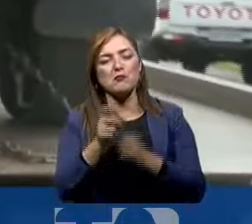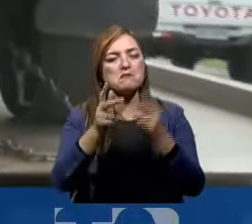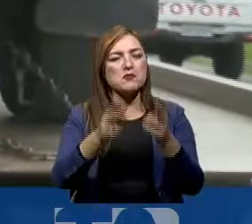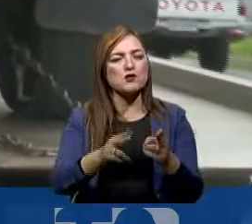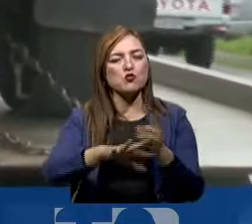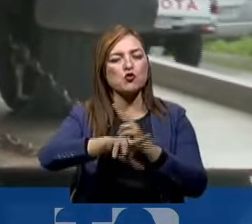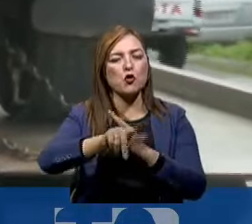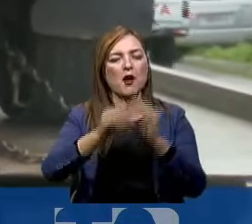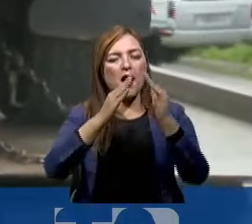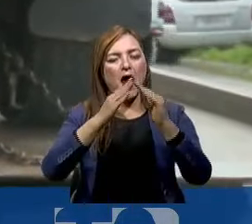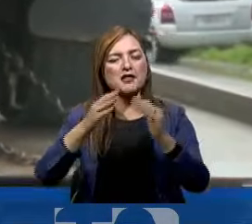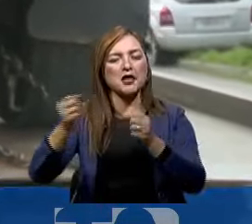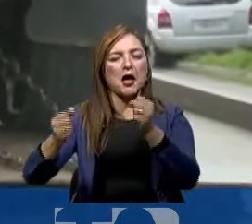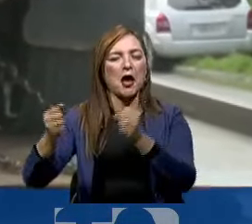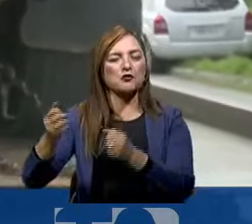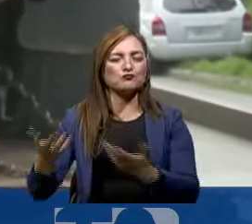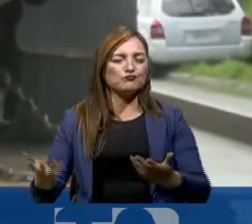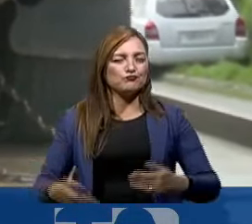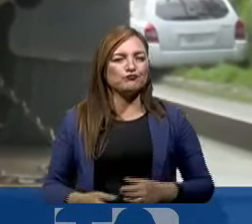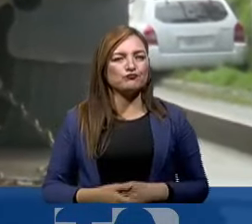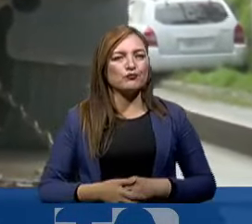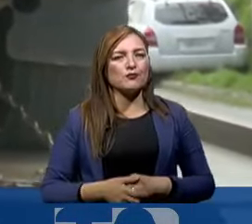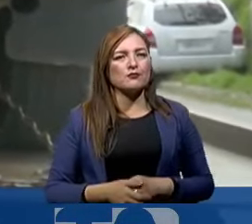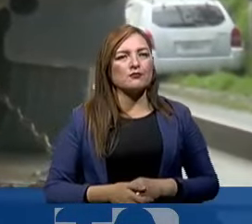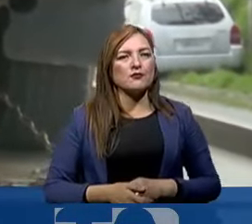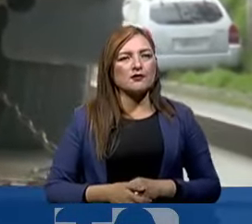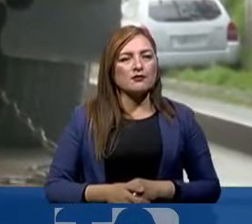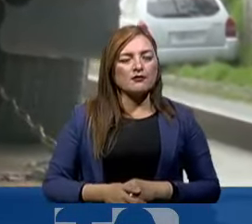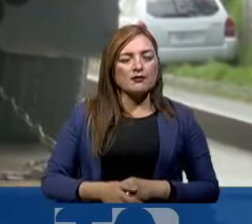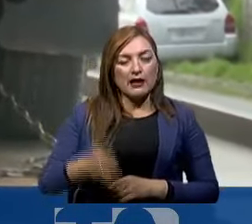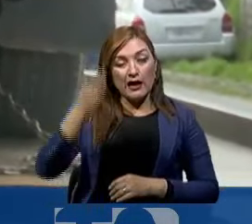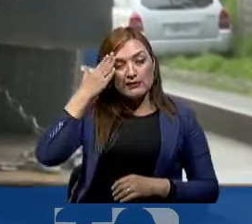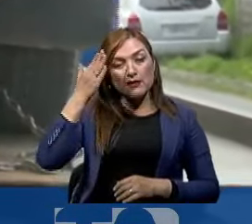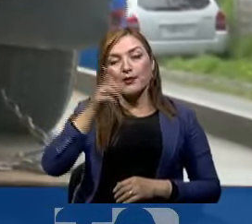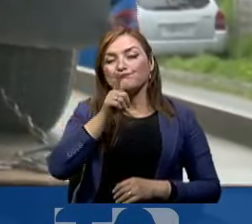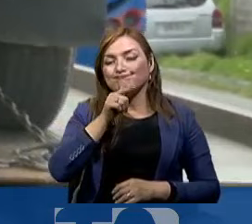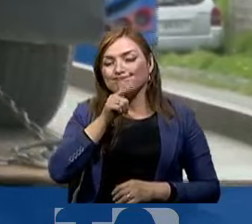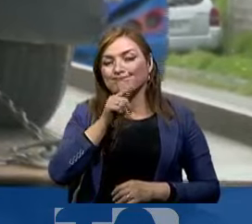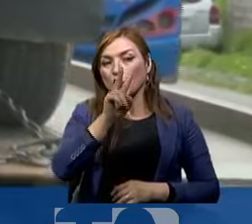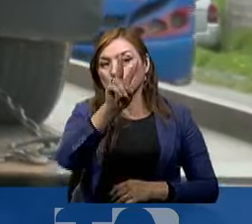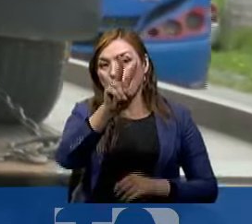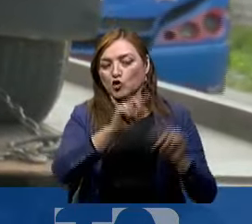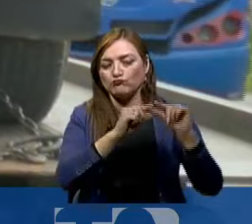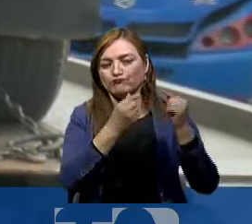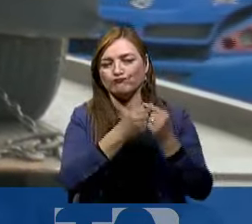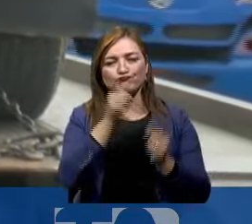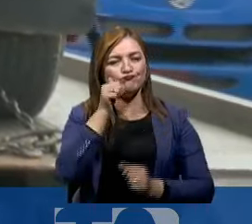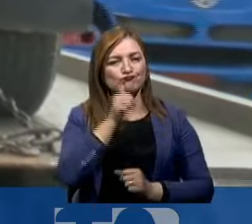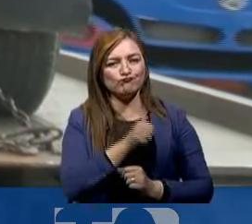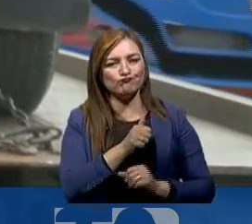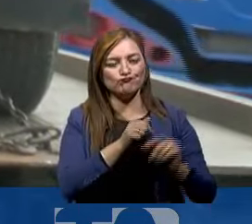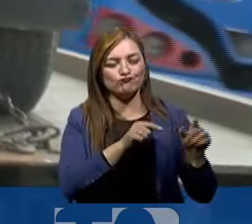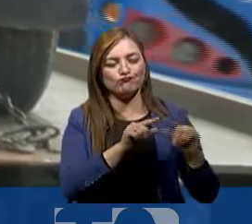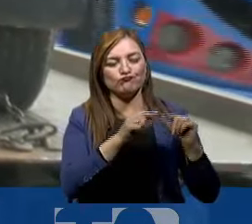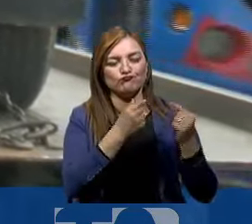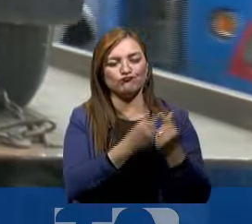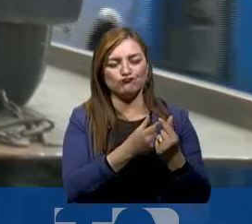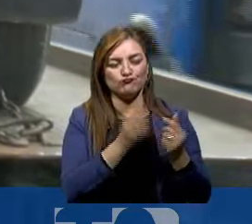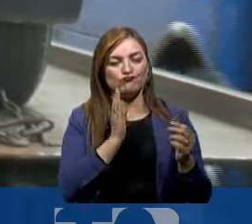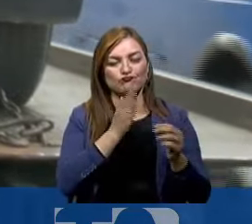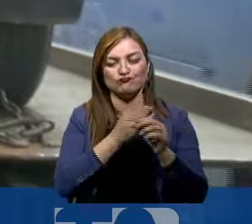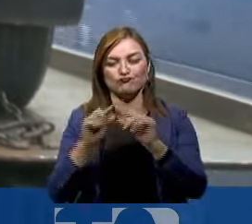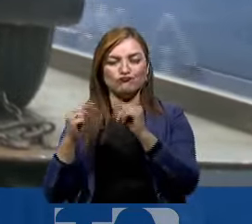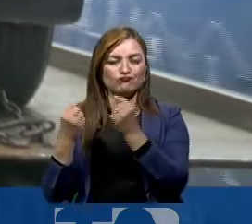les tenemos identificados, tenemos ya clasificado un buen mapa de actores de dos organizaciones que se dedican a este tipo de robos y